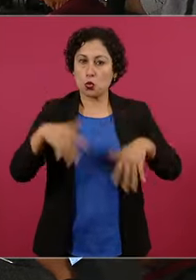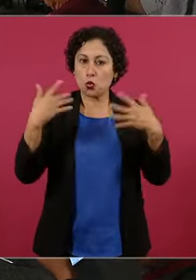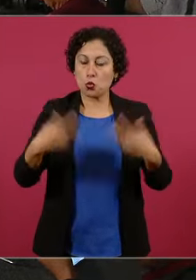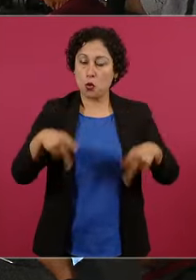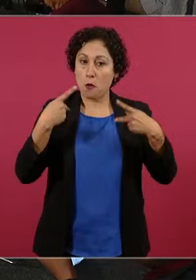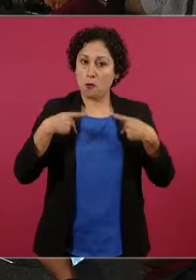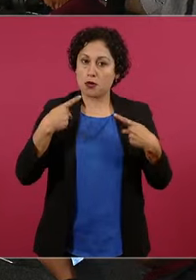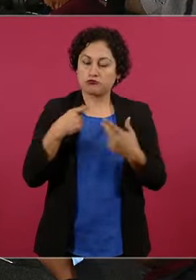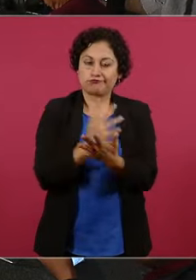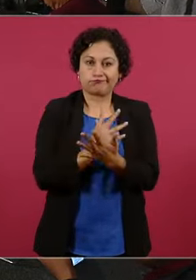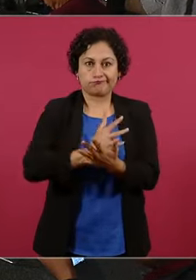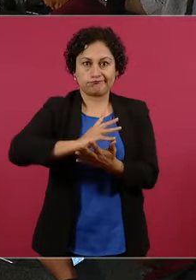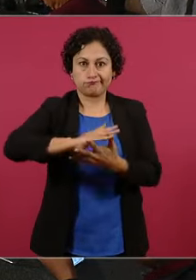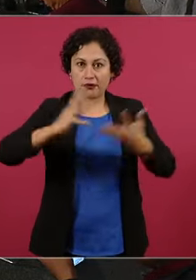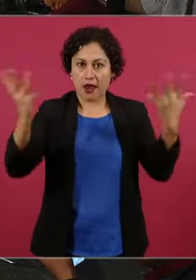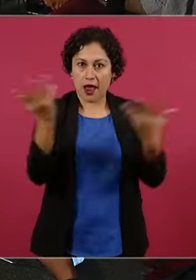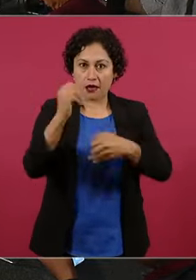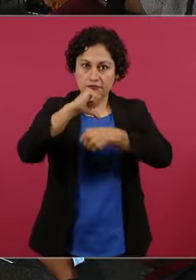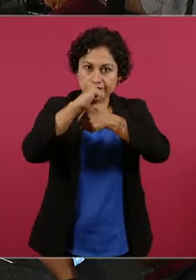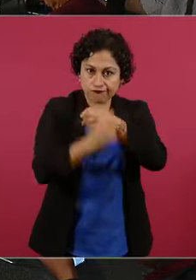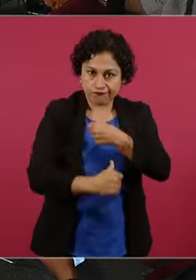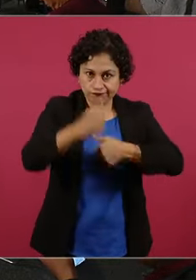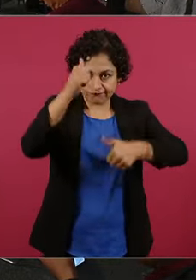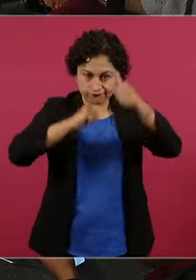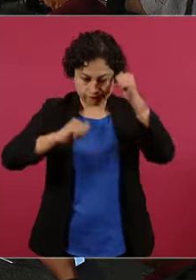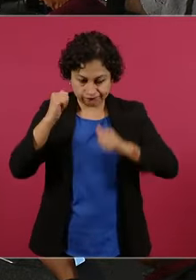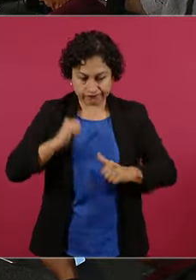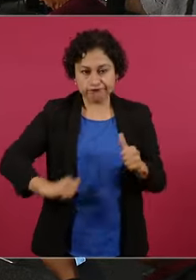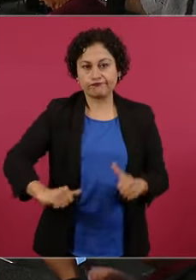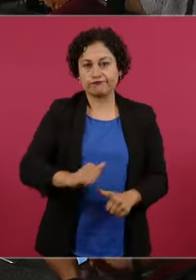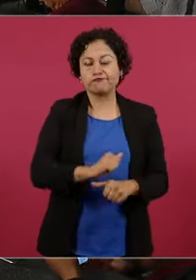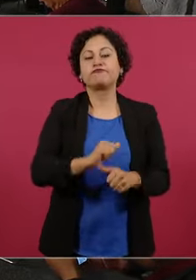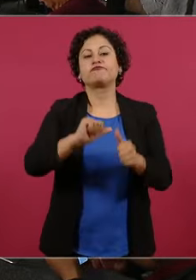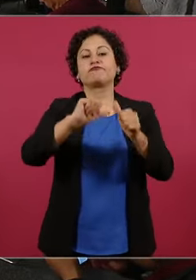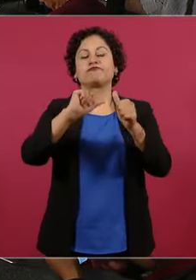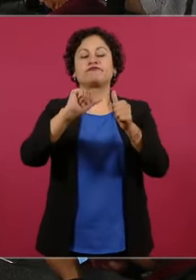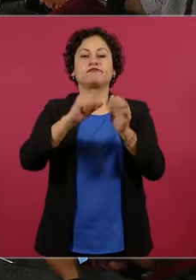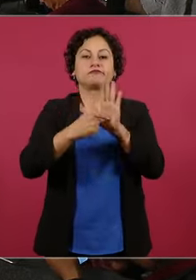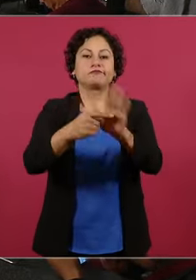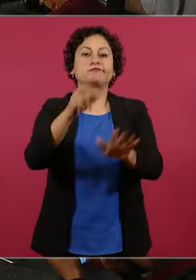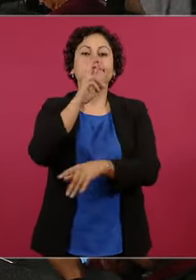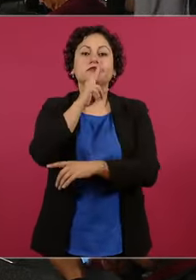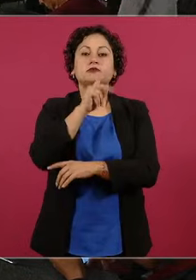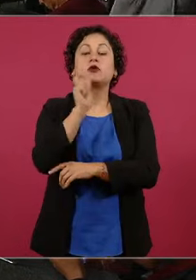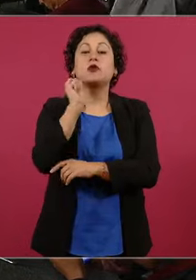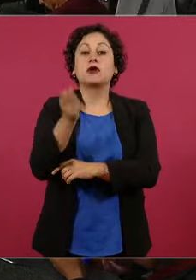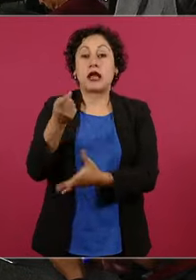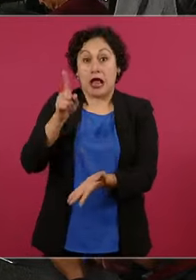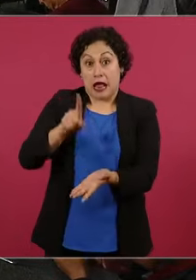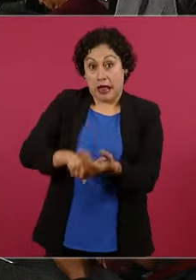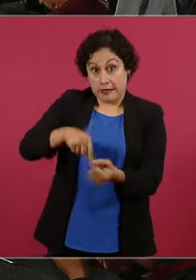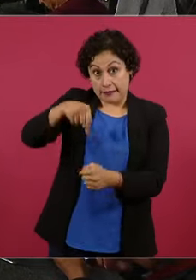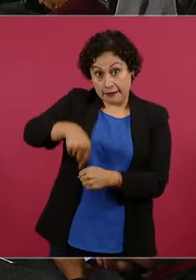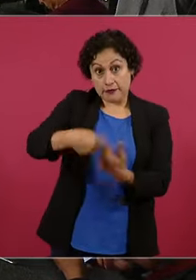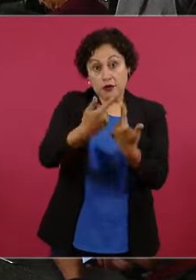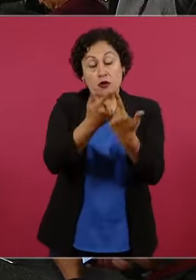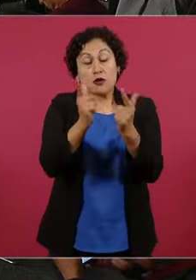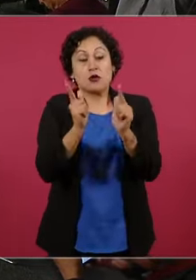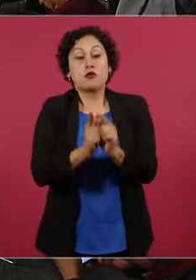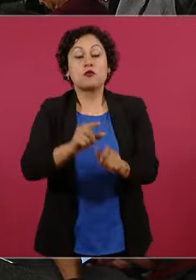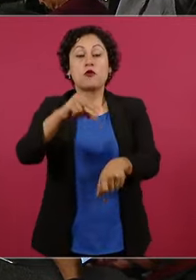esta práctica que se realiza aquí en México, pues asociaciones civiles y grupos de médicos que han